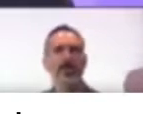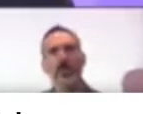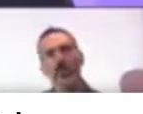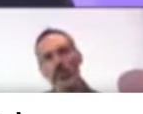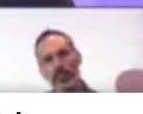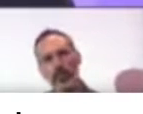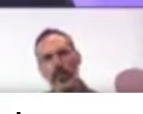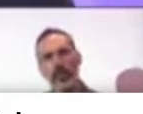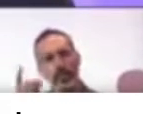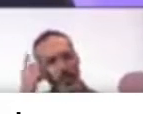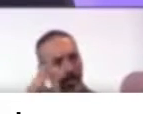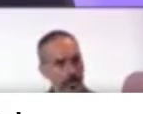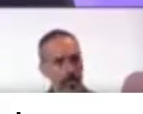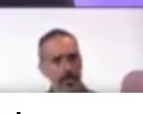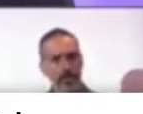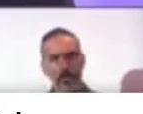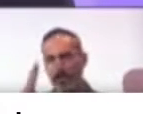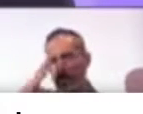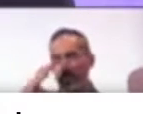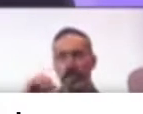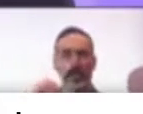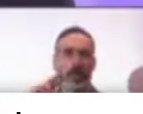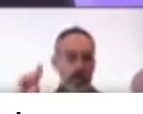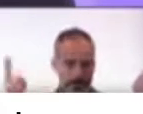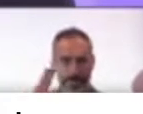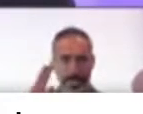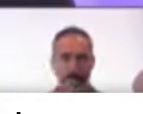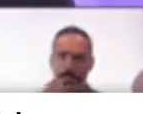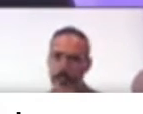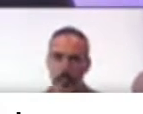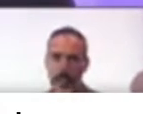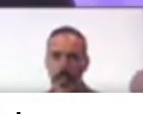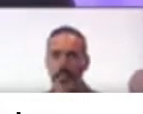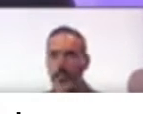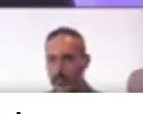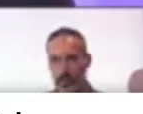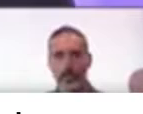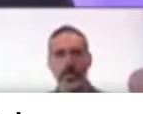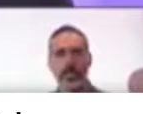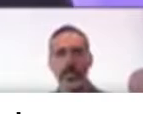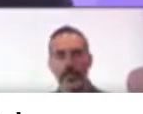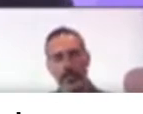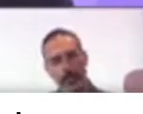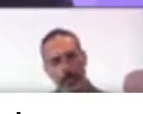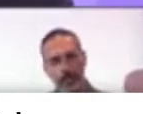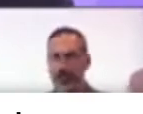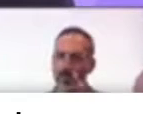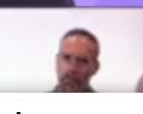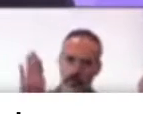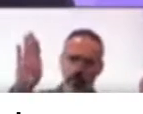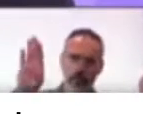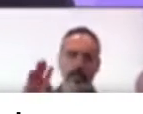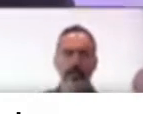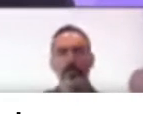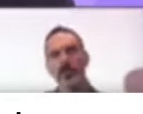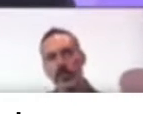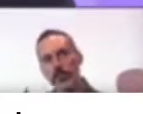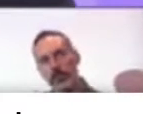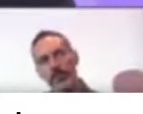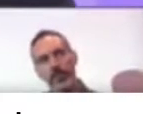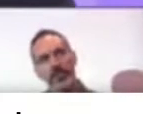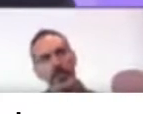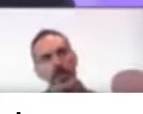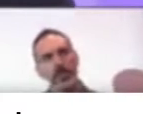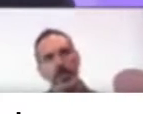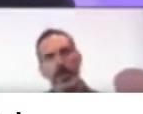y rectores, para que sigan impulsando la educación y la formación de sus alumnos. Contigo, empresario, para que